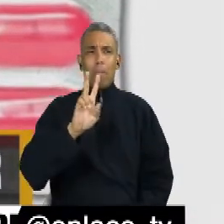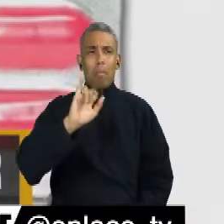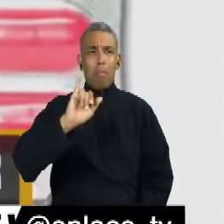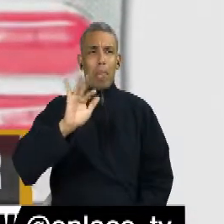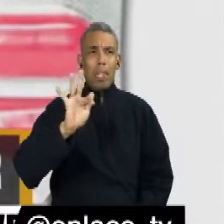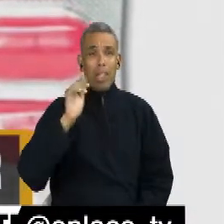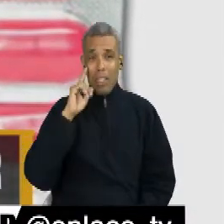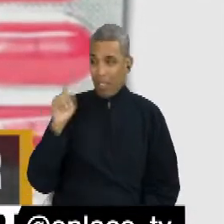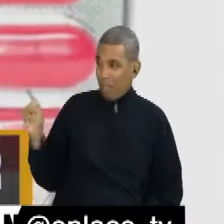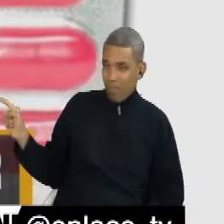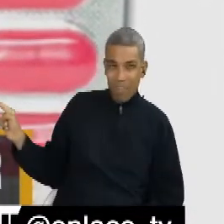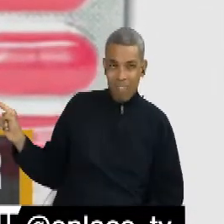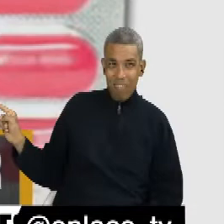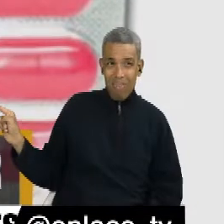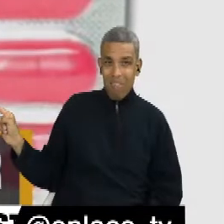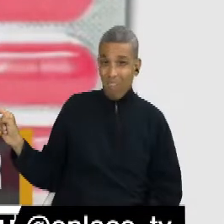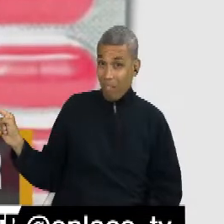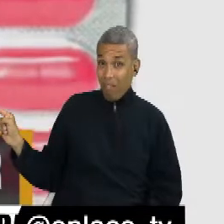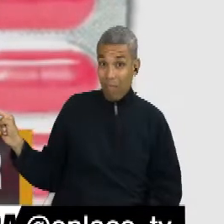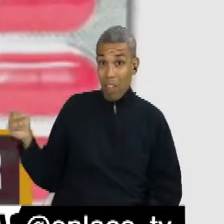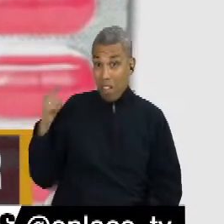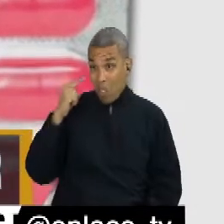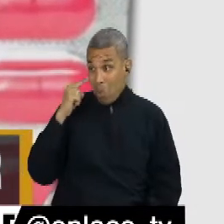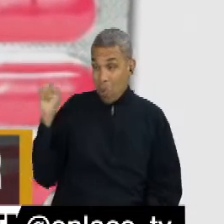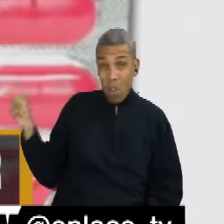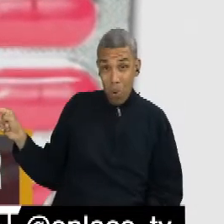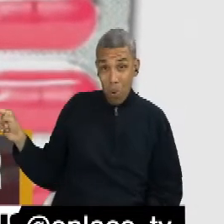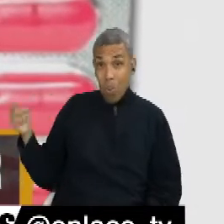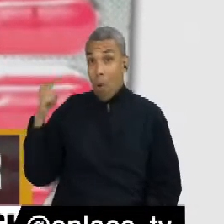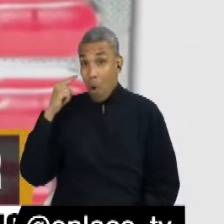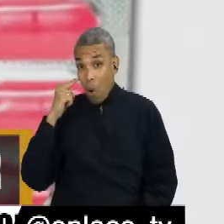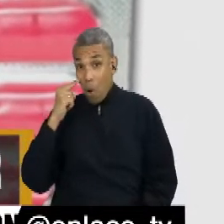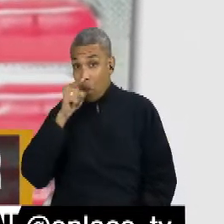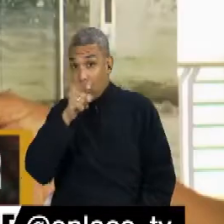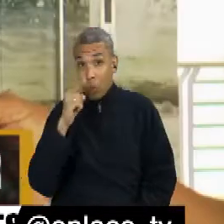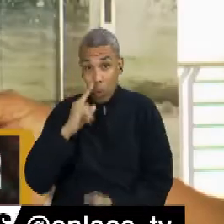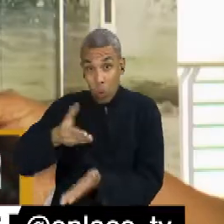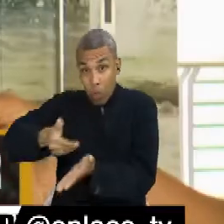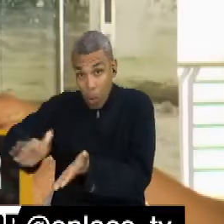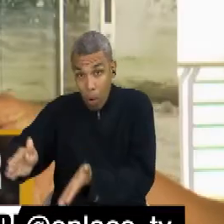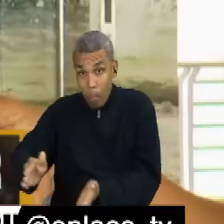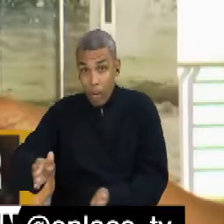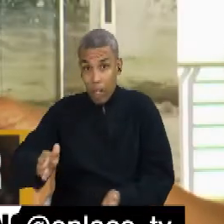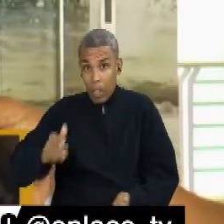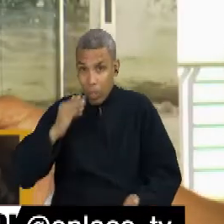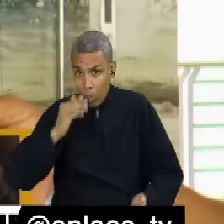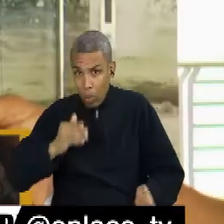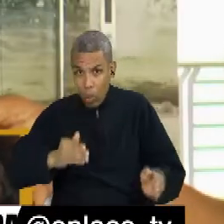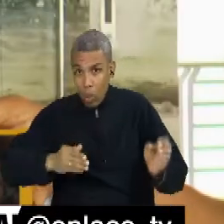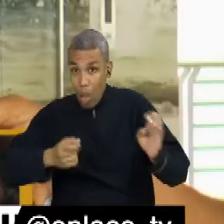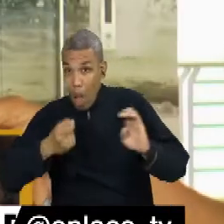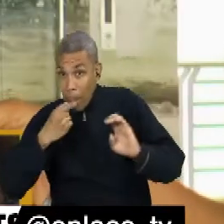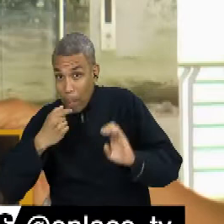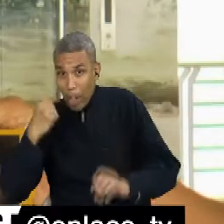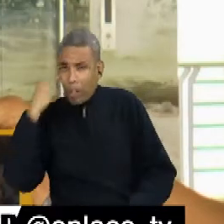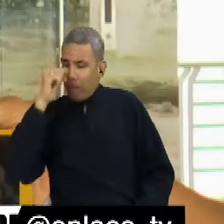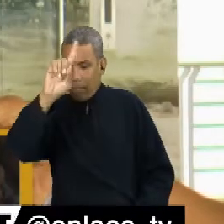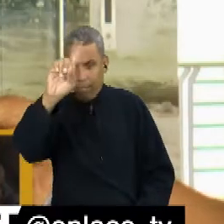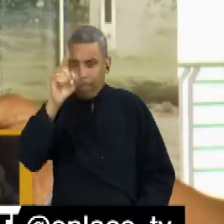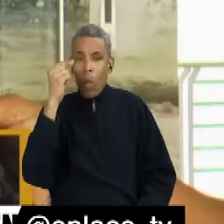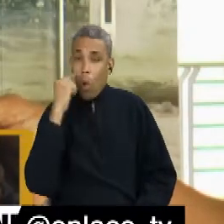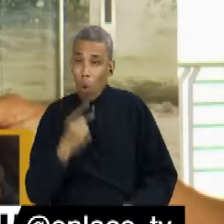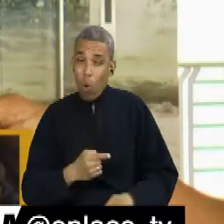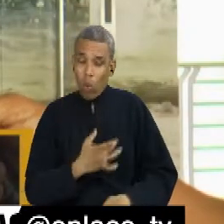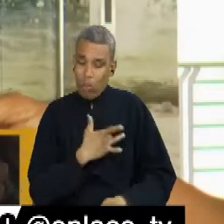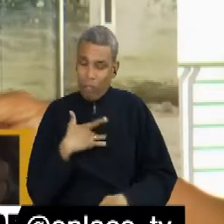el INVIMA ha podido reportar 7 casos de reacciones o de eventos adversos relacionados con el consumo de este suplemento